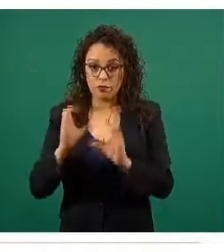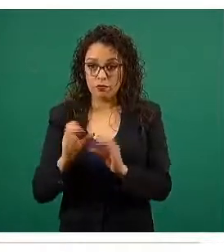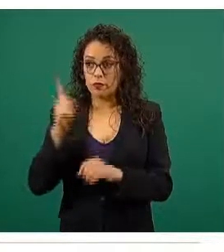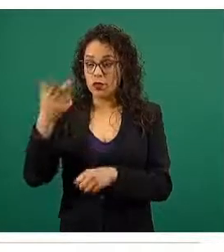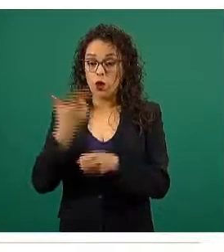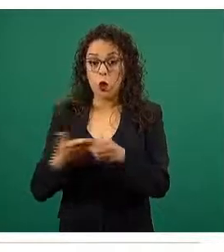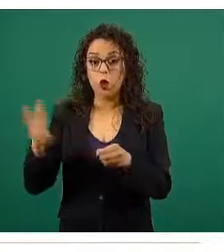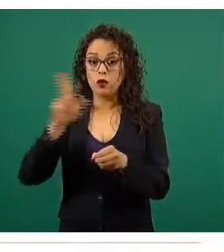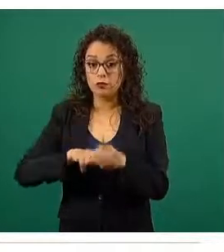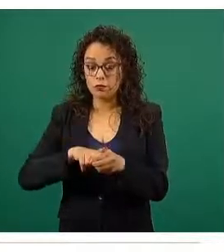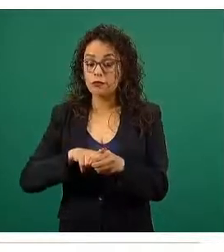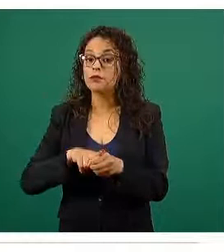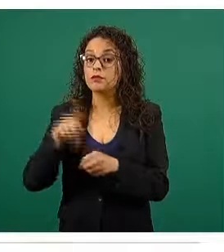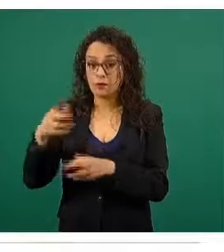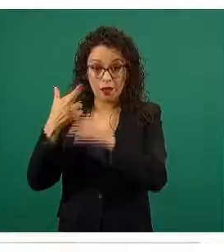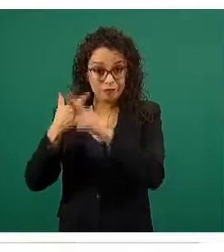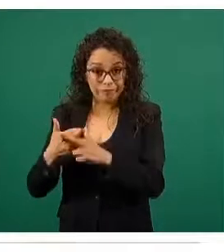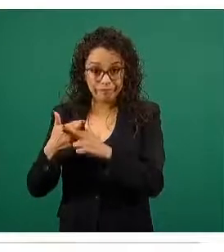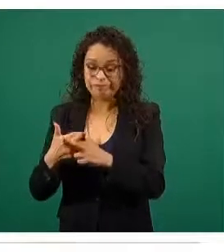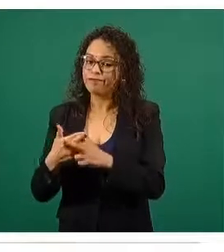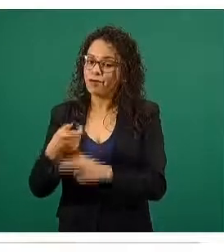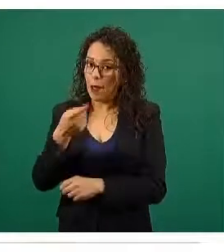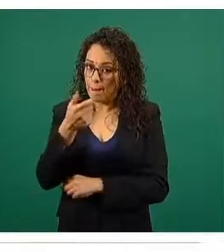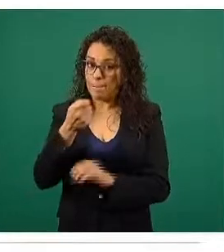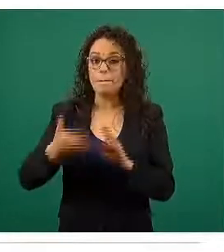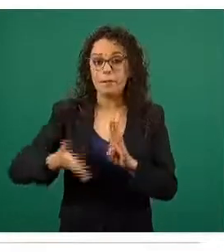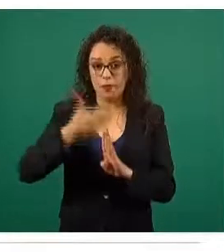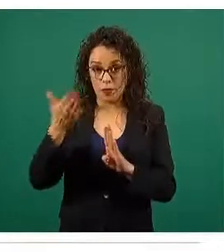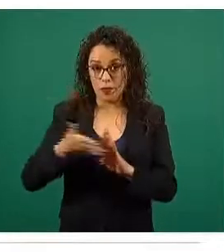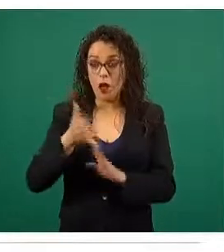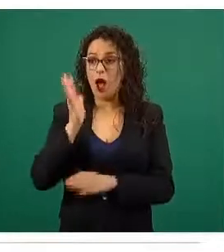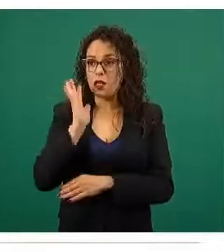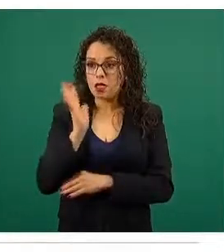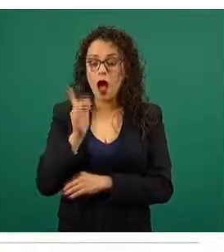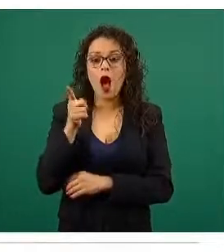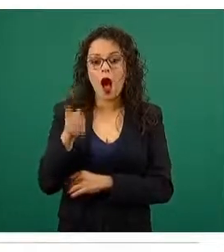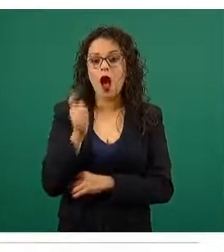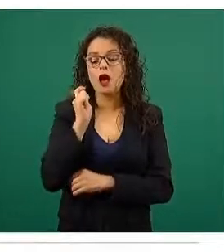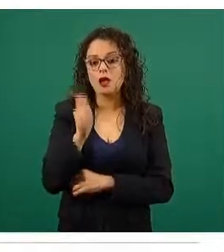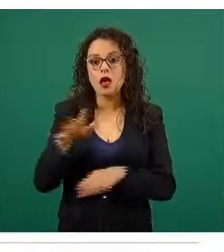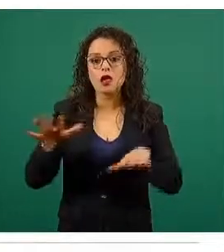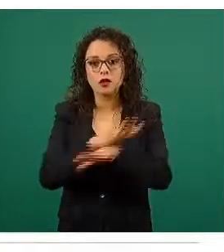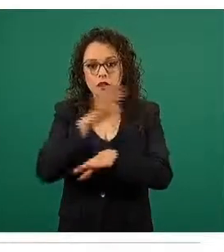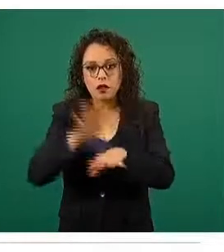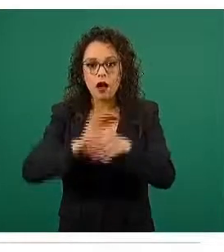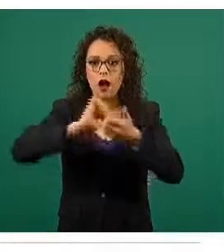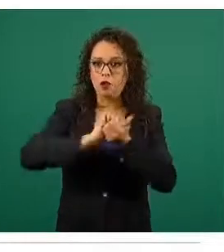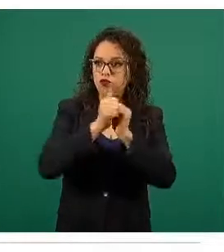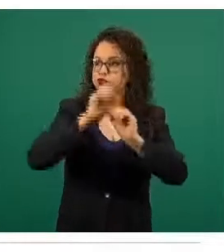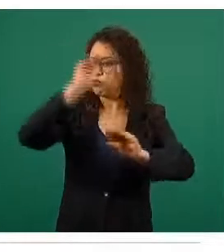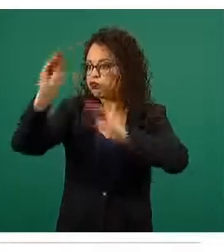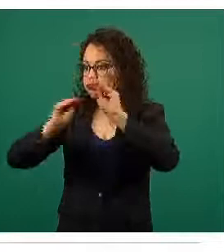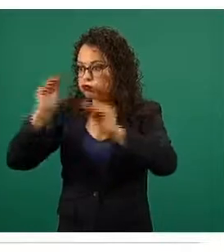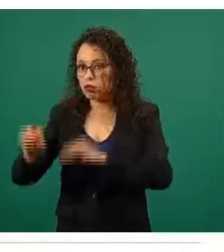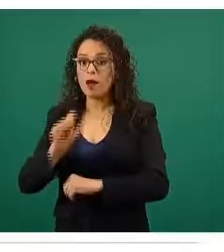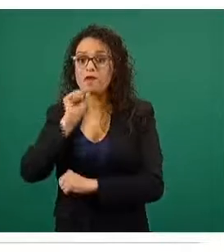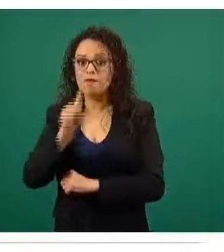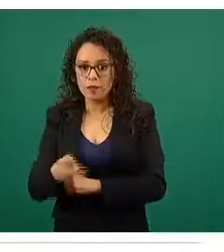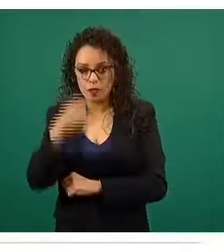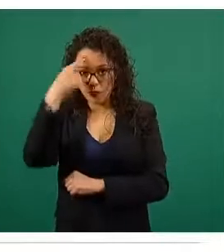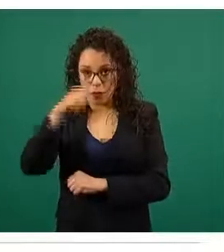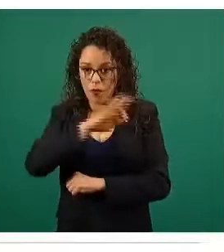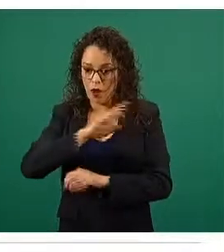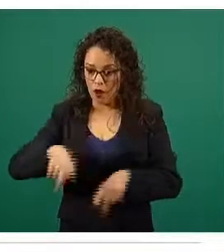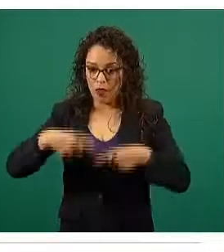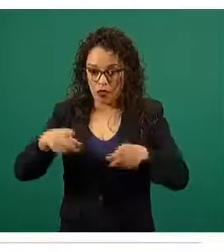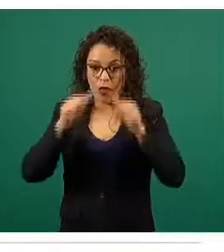es escasa, es muy limitada, a pesar de que ahí hemos hecho reconversiones hospitalarias también. Vean la